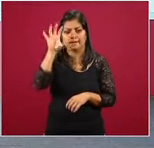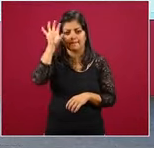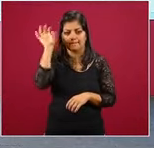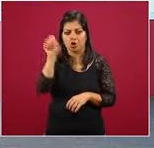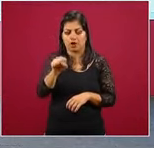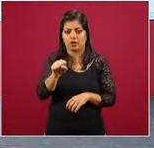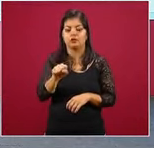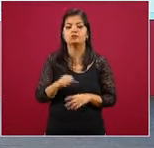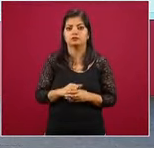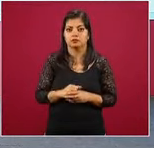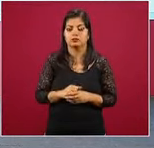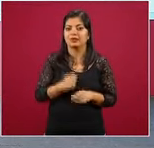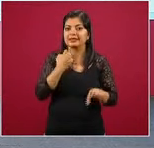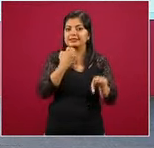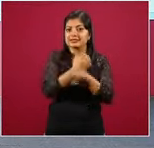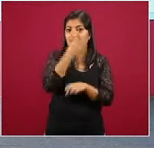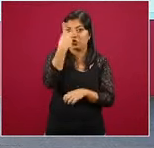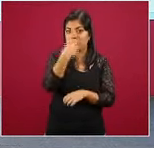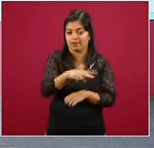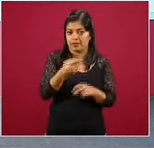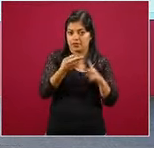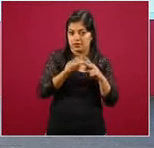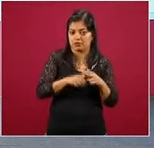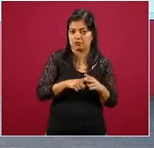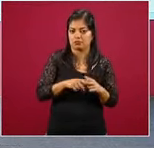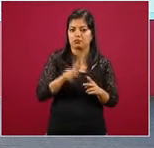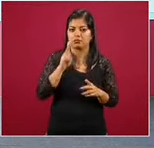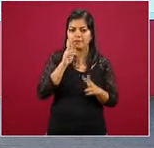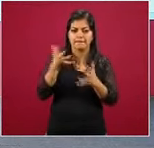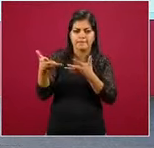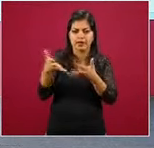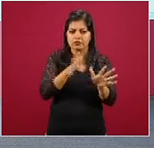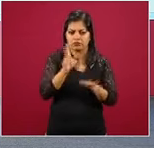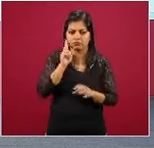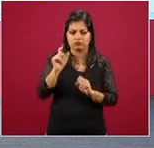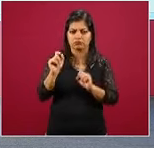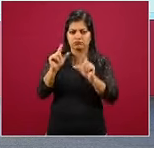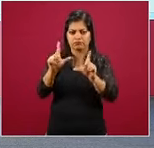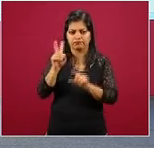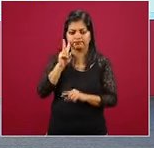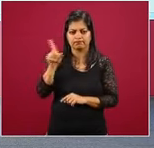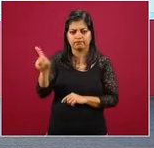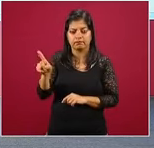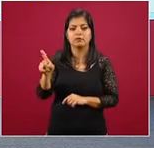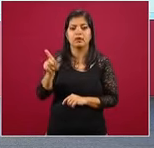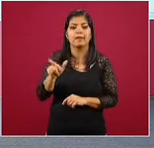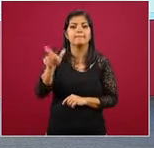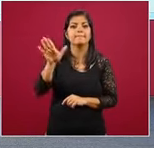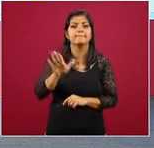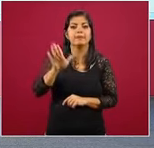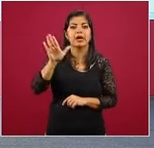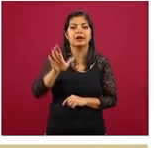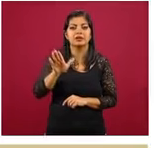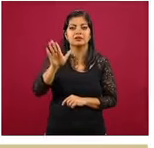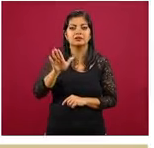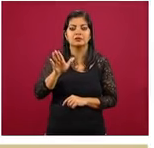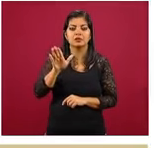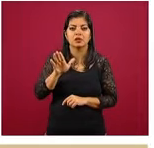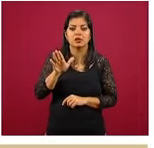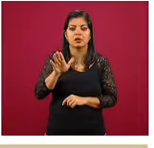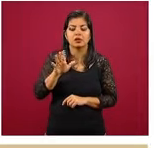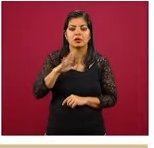Estado de México. Vemos una tendencia más o menos en la presentación de sus casos, que parecía haber llegado a